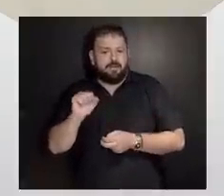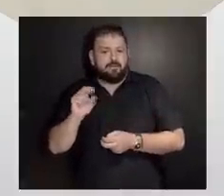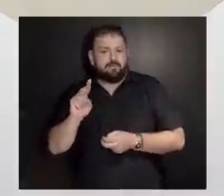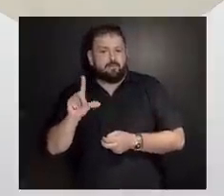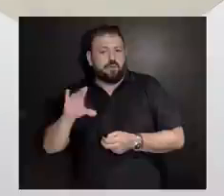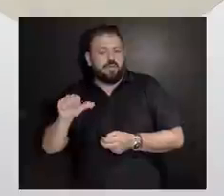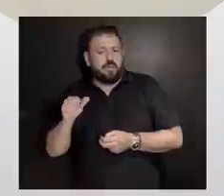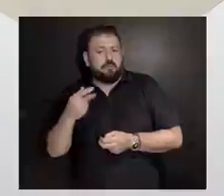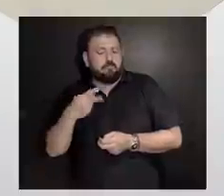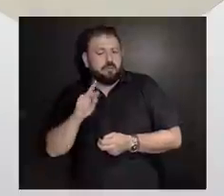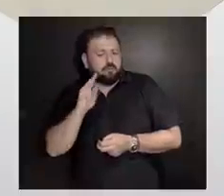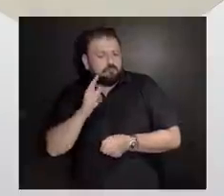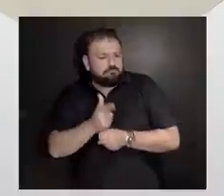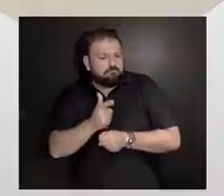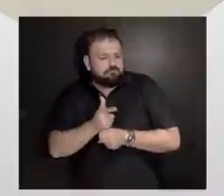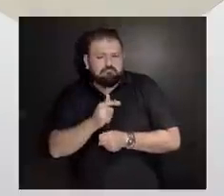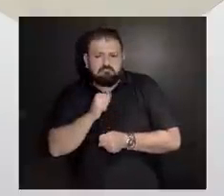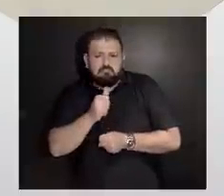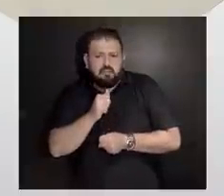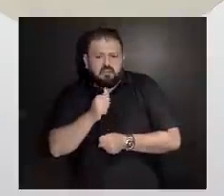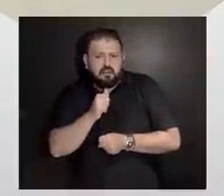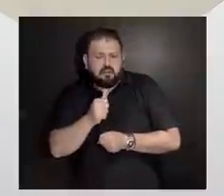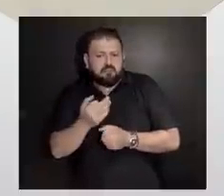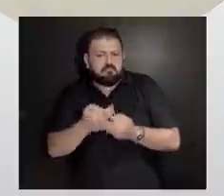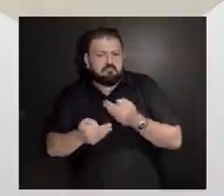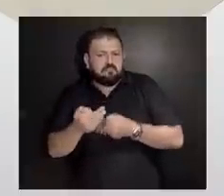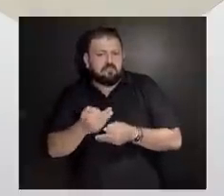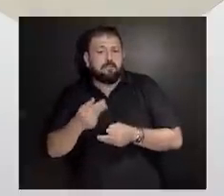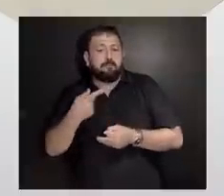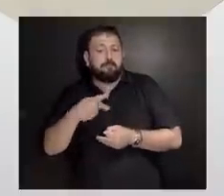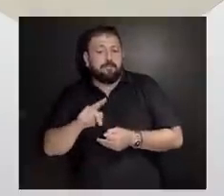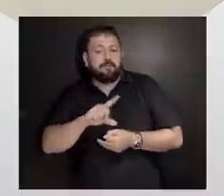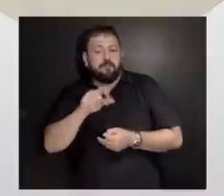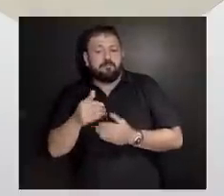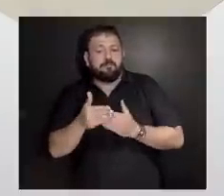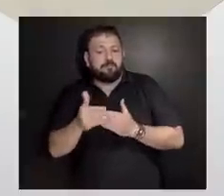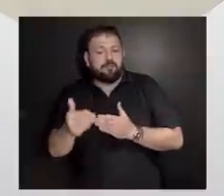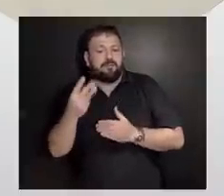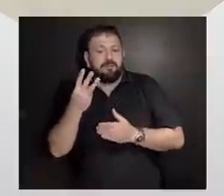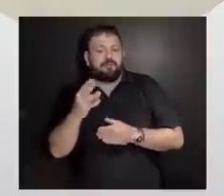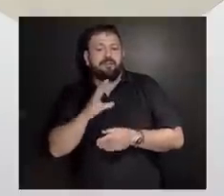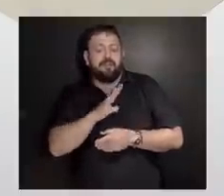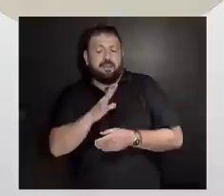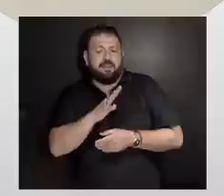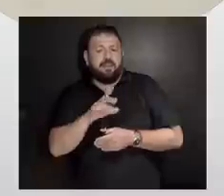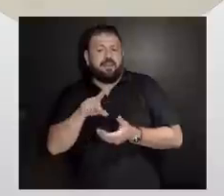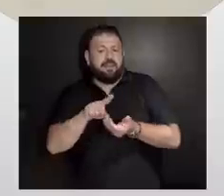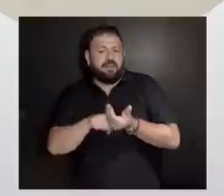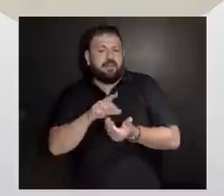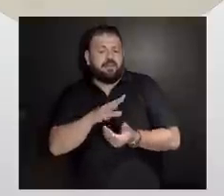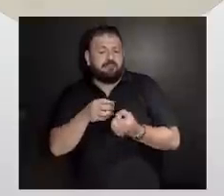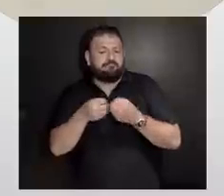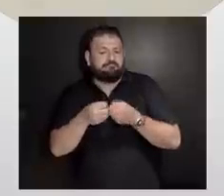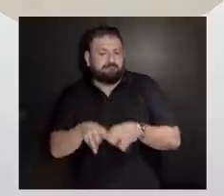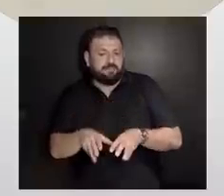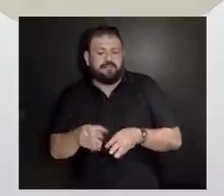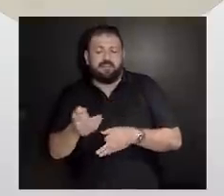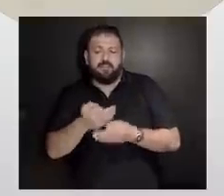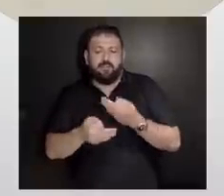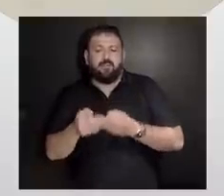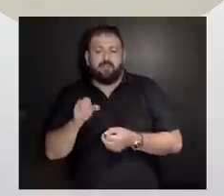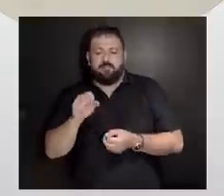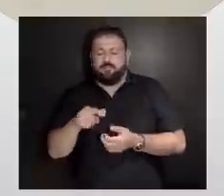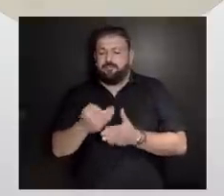presentan síntomas, pero más adelante, pues como tal en la etapa 3 ya hay una pérdida de la secreción o en este caso de